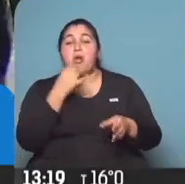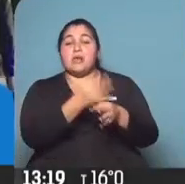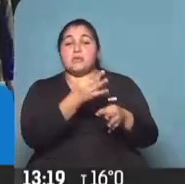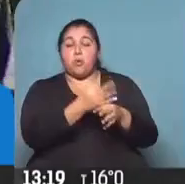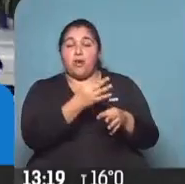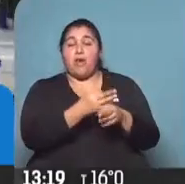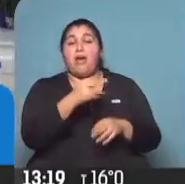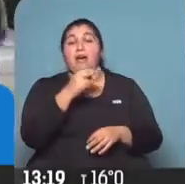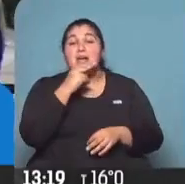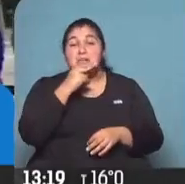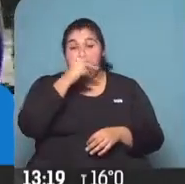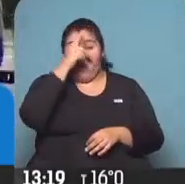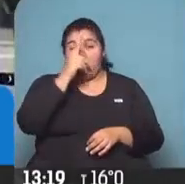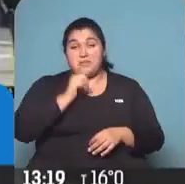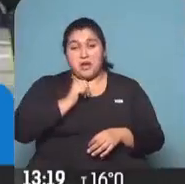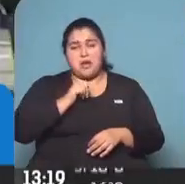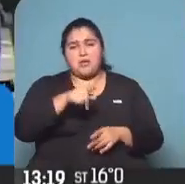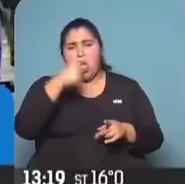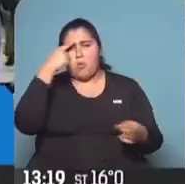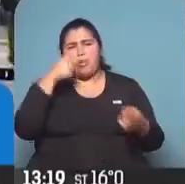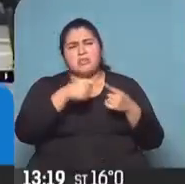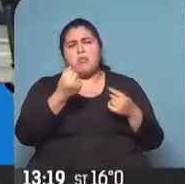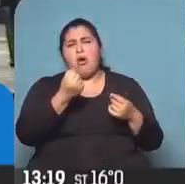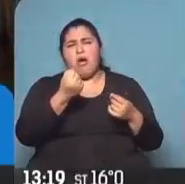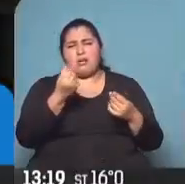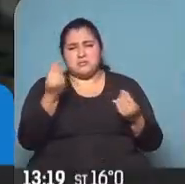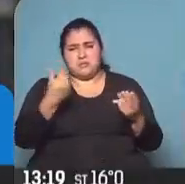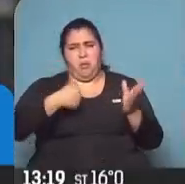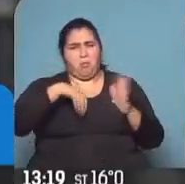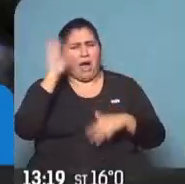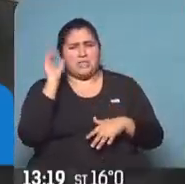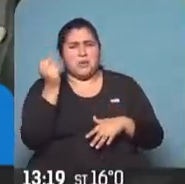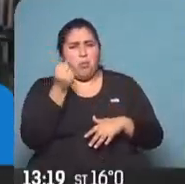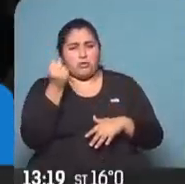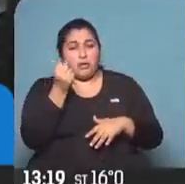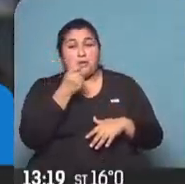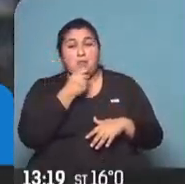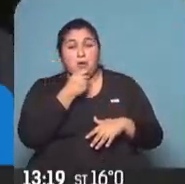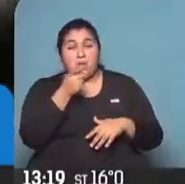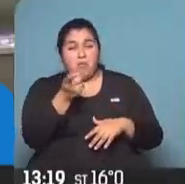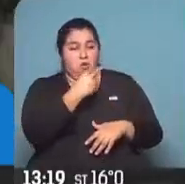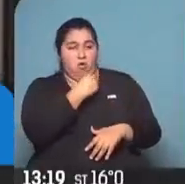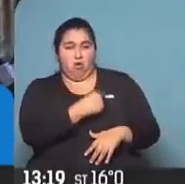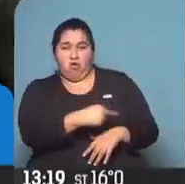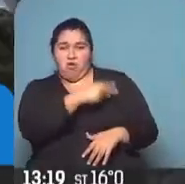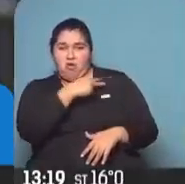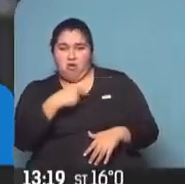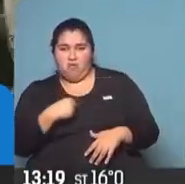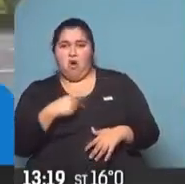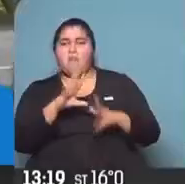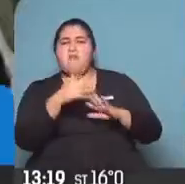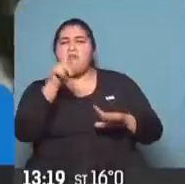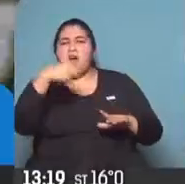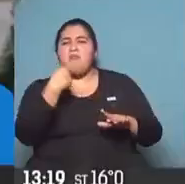o si como rosa me expulsados embargados con los más de lo que